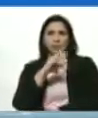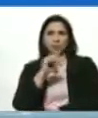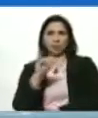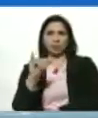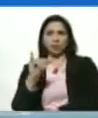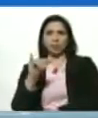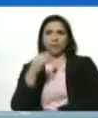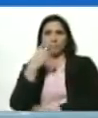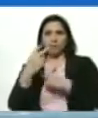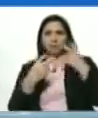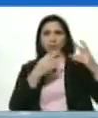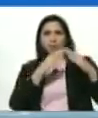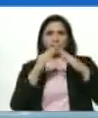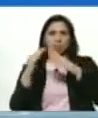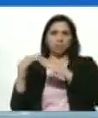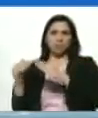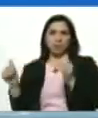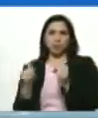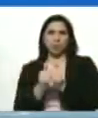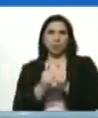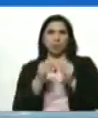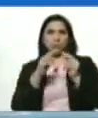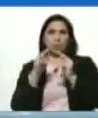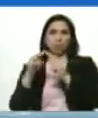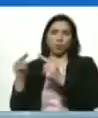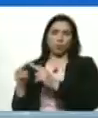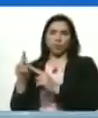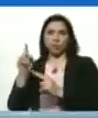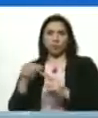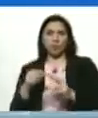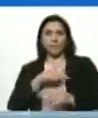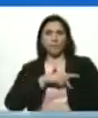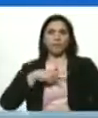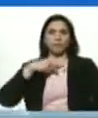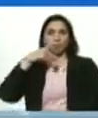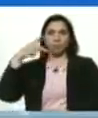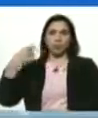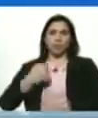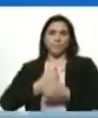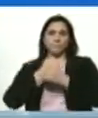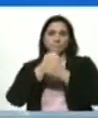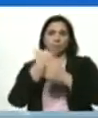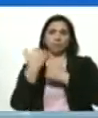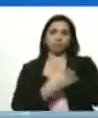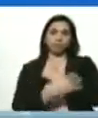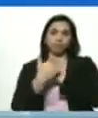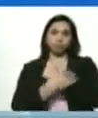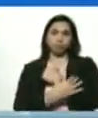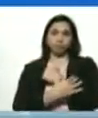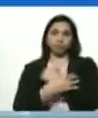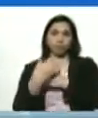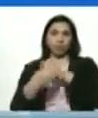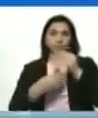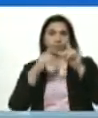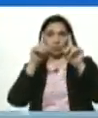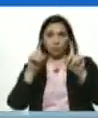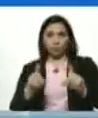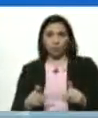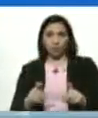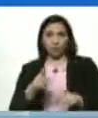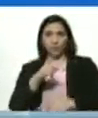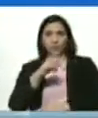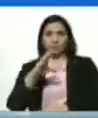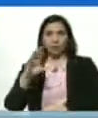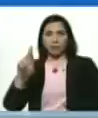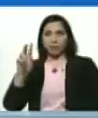casa con sus conocimientos con su pasión con su amor haciendo las pruebas moleculares